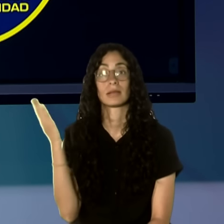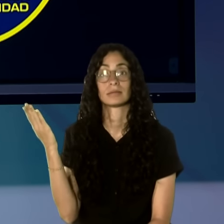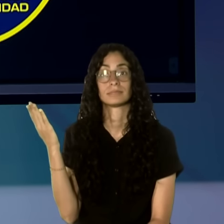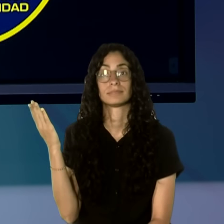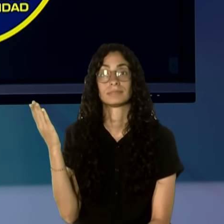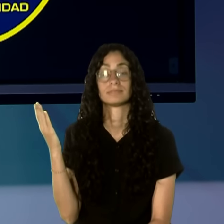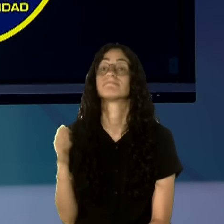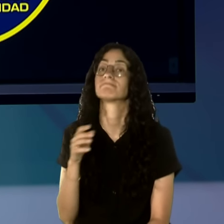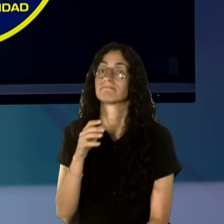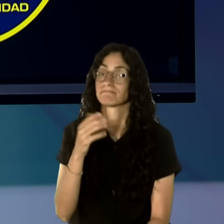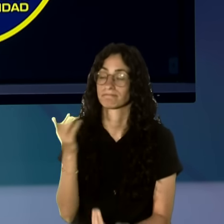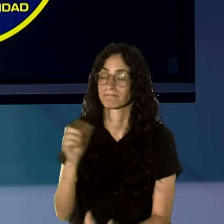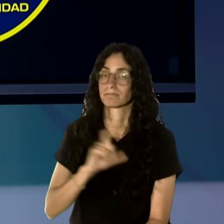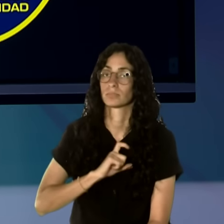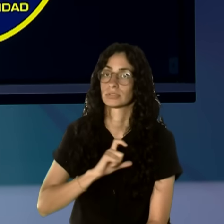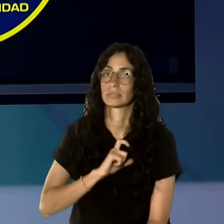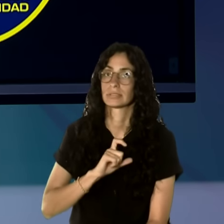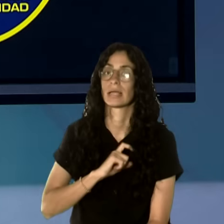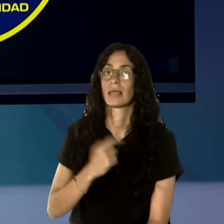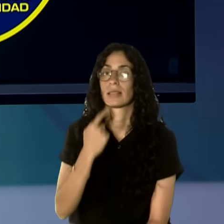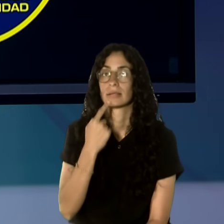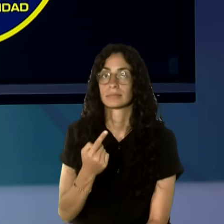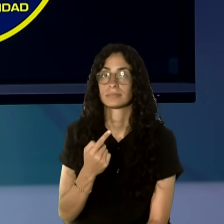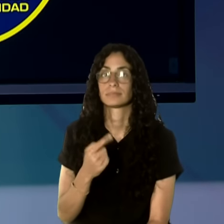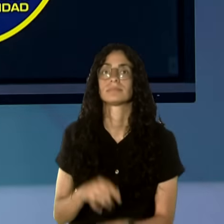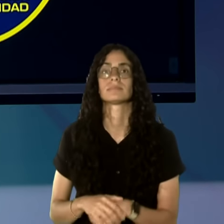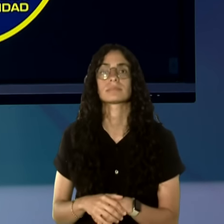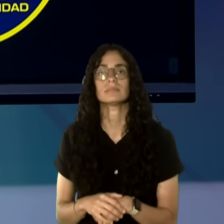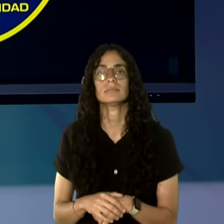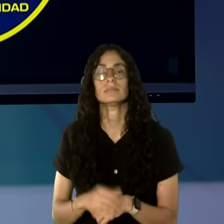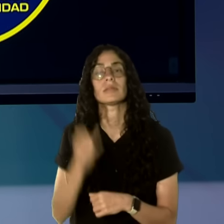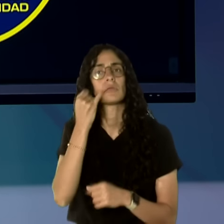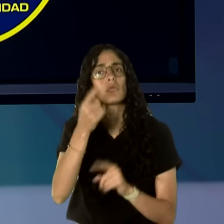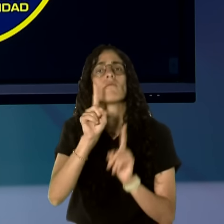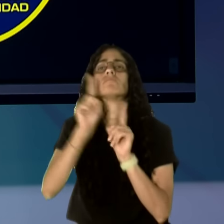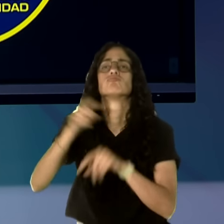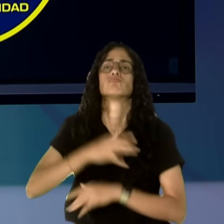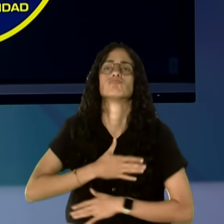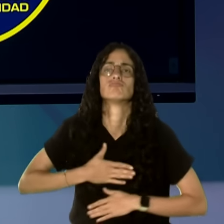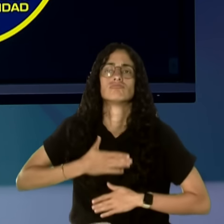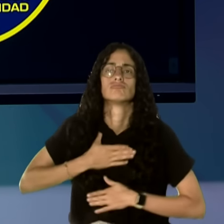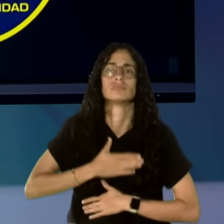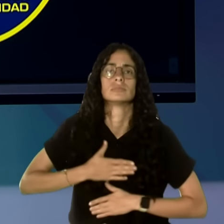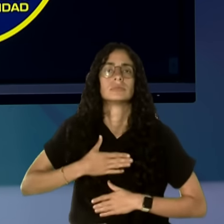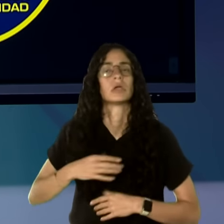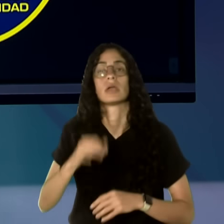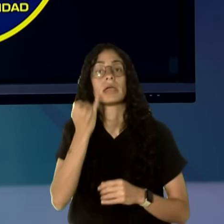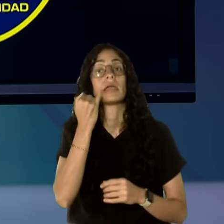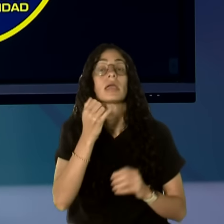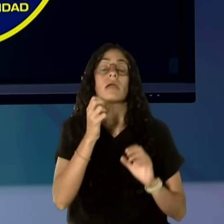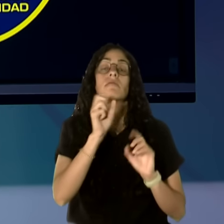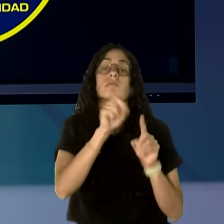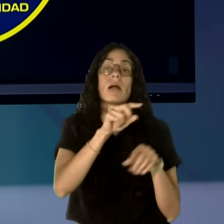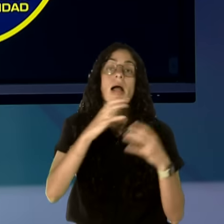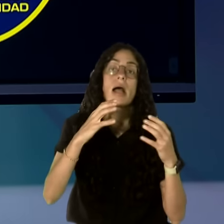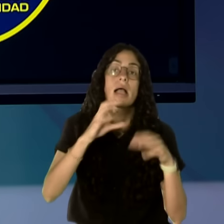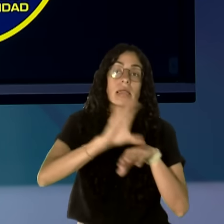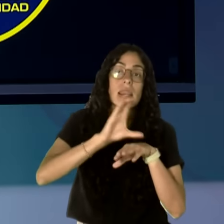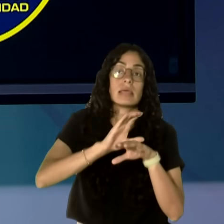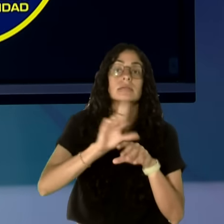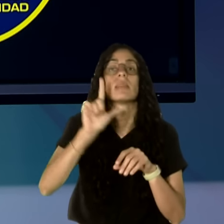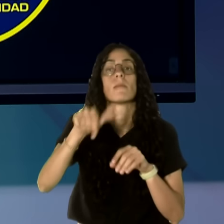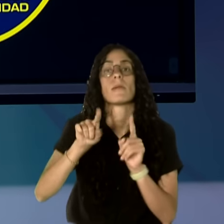Reyes y y el teniente también sero que si usted va a disfrutar no va o va para la iglesia y después va a la playa o lo que sea